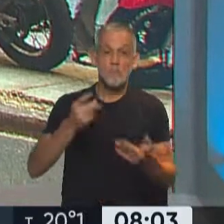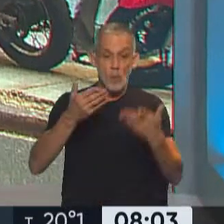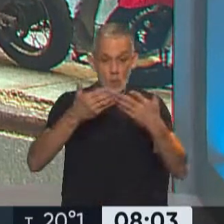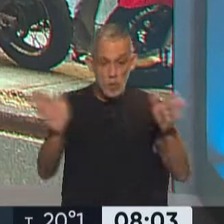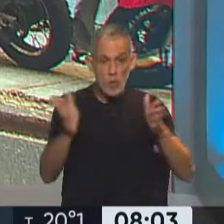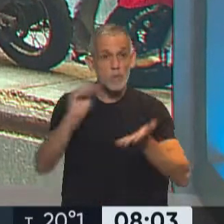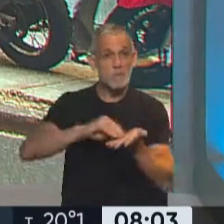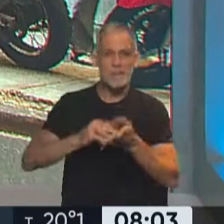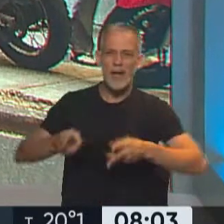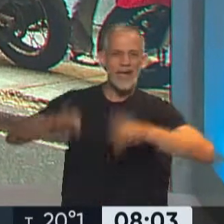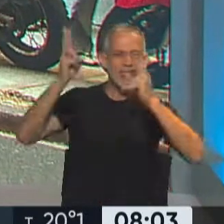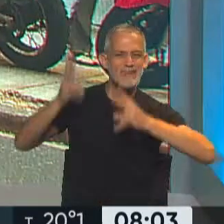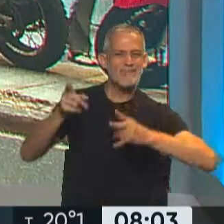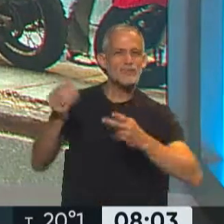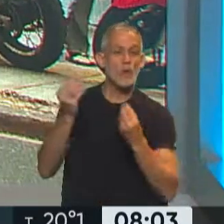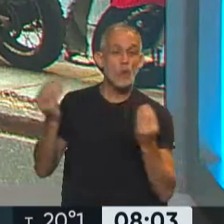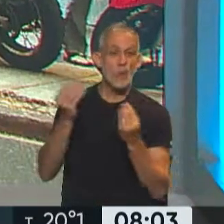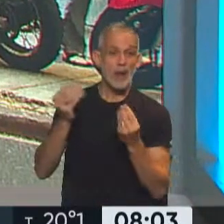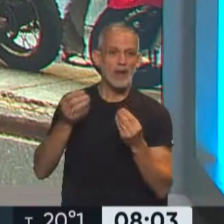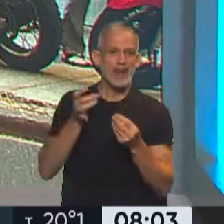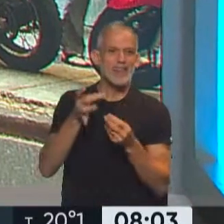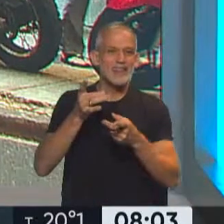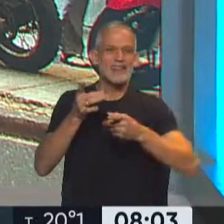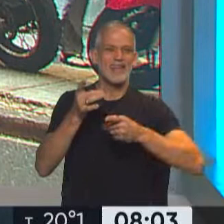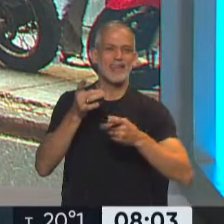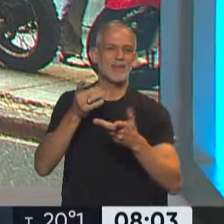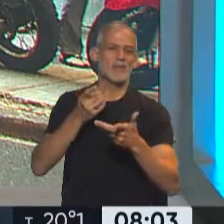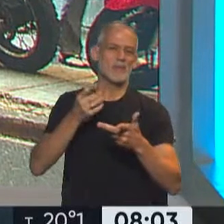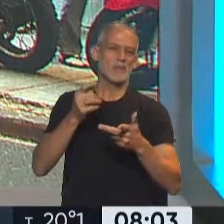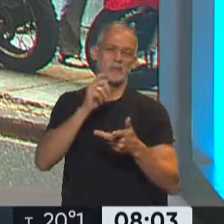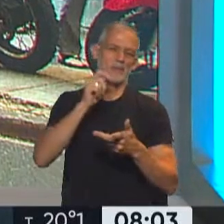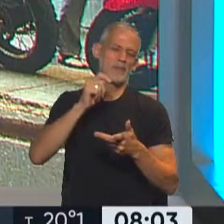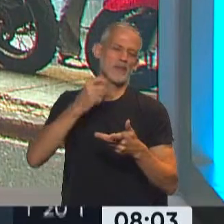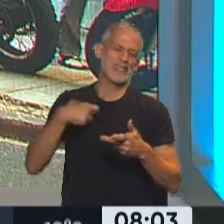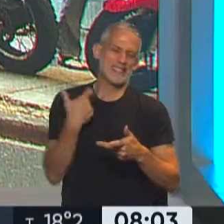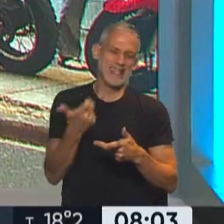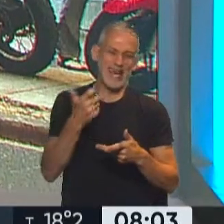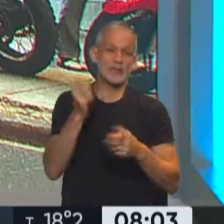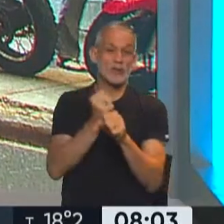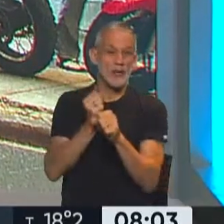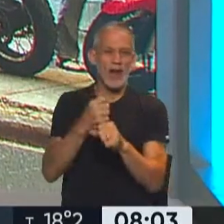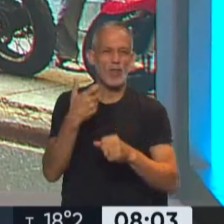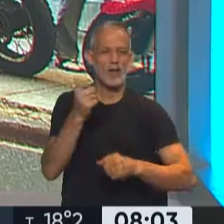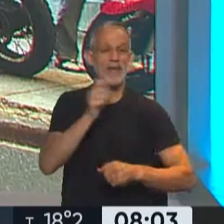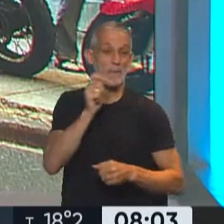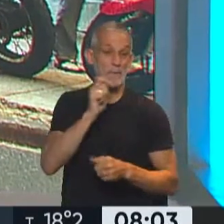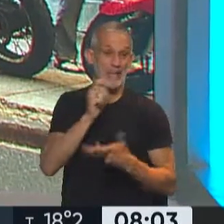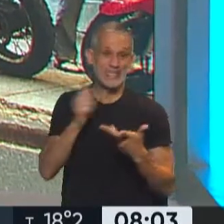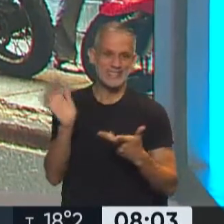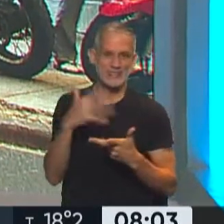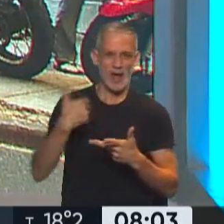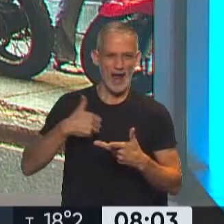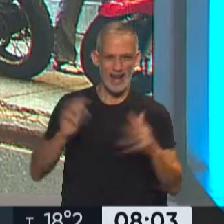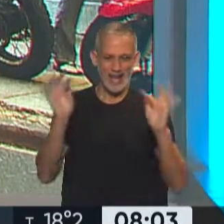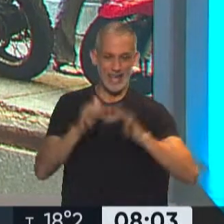reinauguró este edificio, es el edificio de la FATPREN, la Federación Argentina de Trabajadores de Prensa. Allí estuvieron colegas, trabajadores de prensa de todo el país,